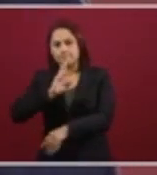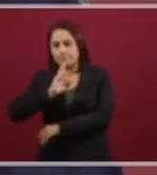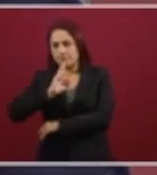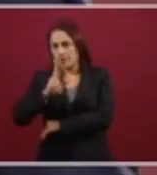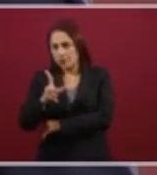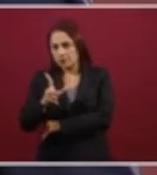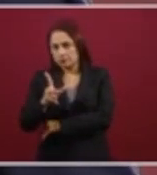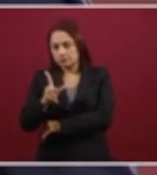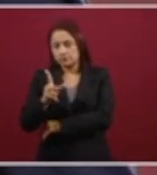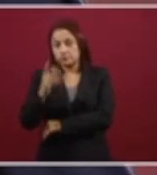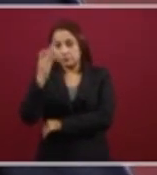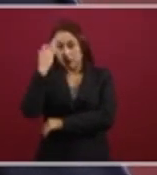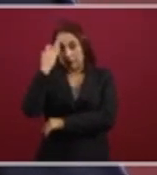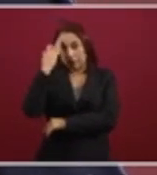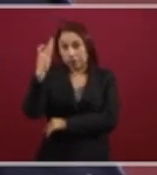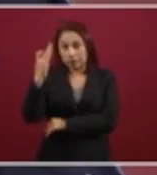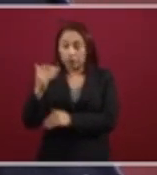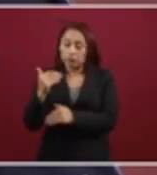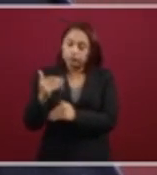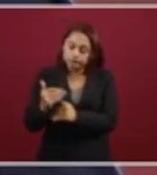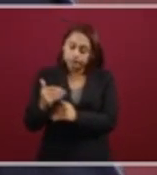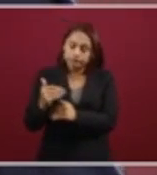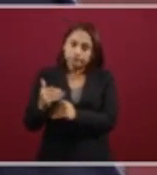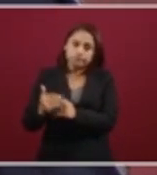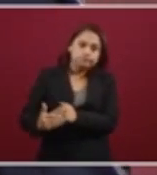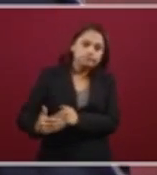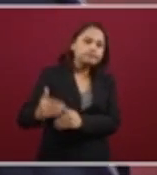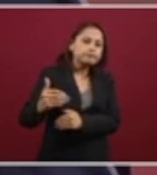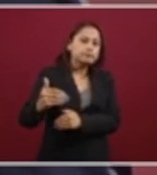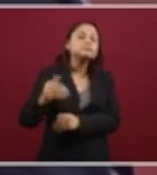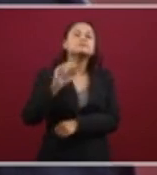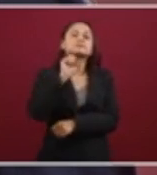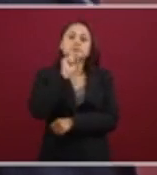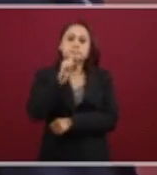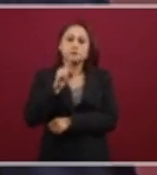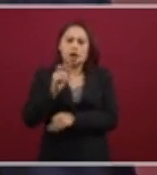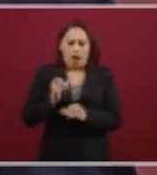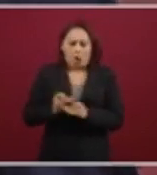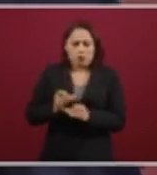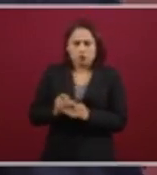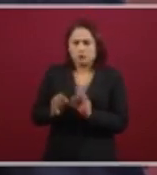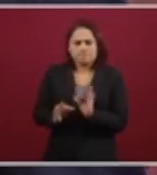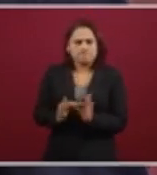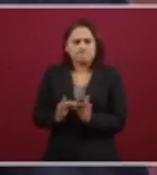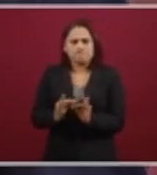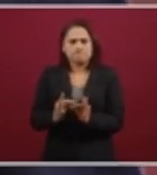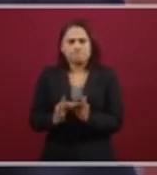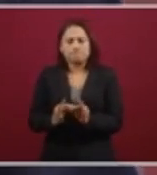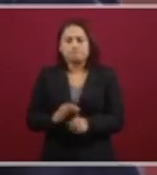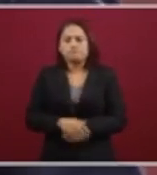corto, mediano y largo plazo. Vamos bien. Y